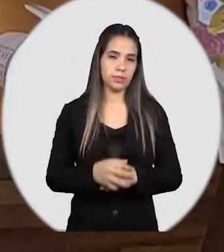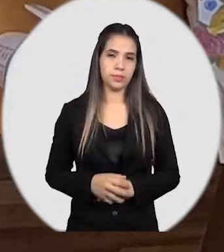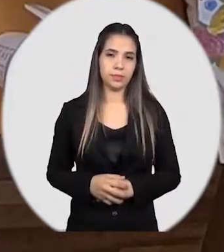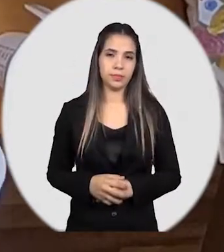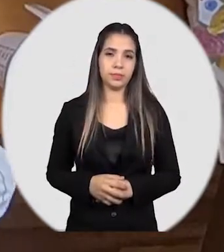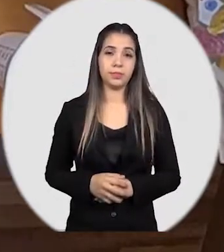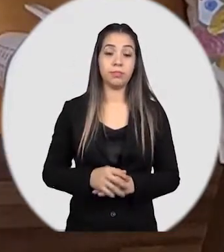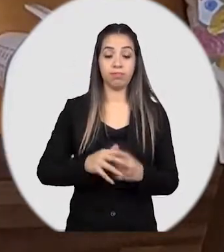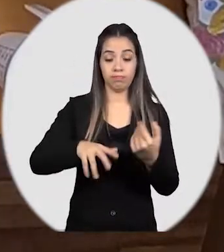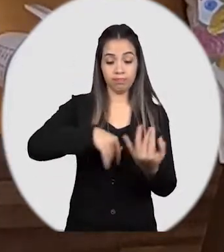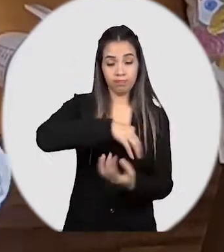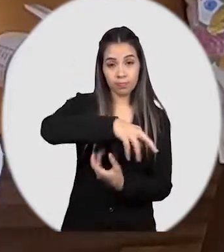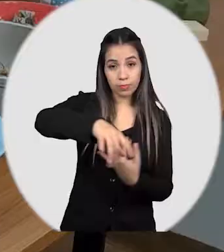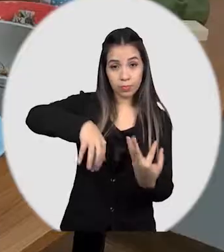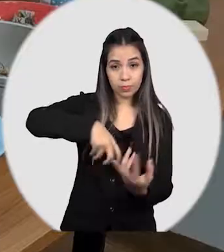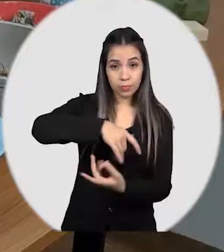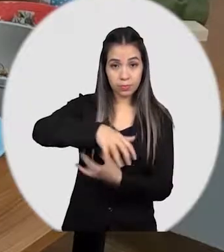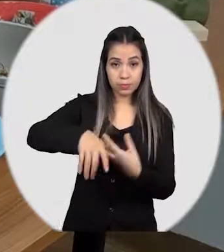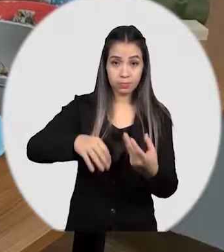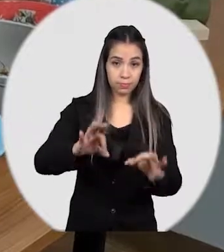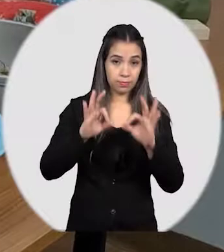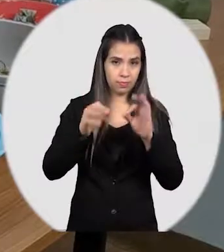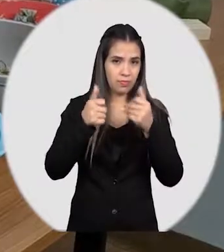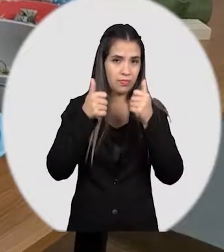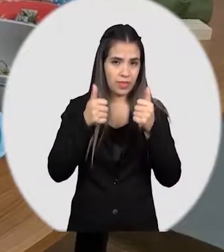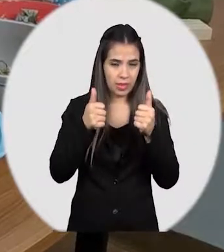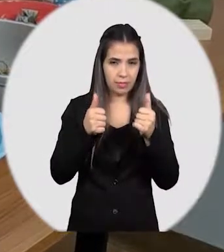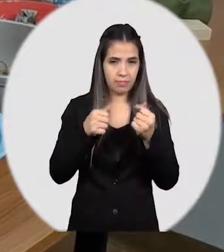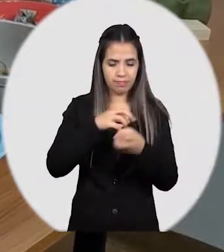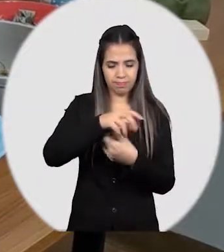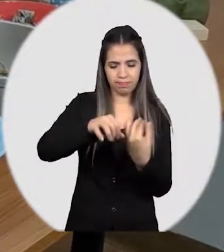bien mezclado, para que penetre,